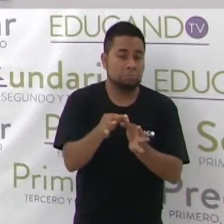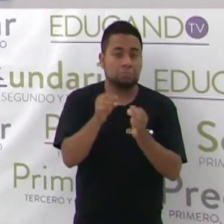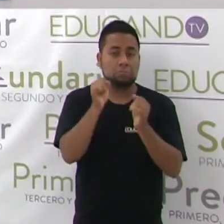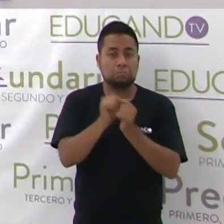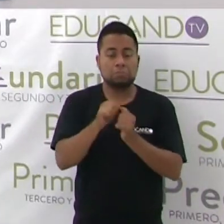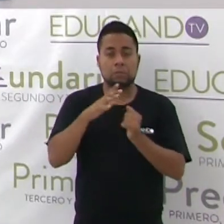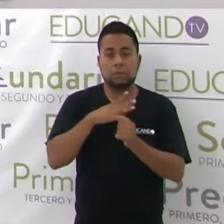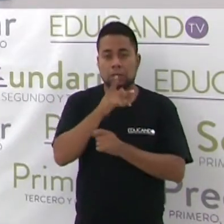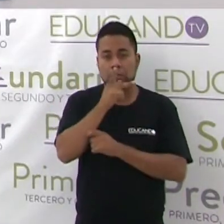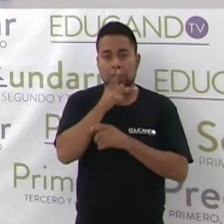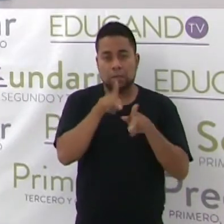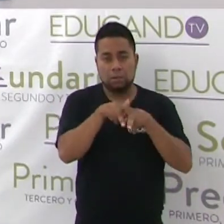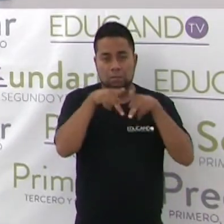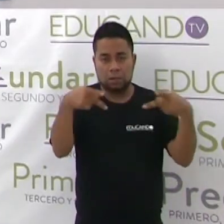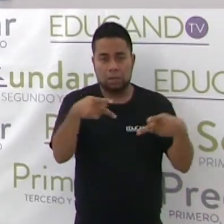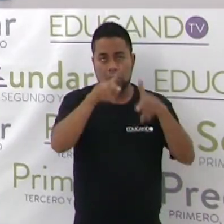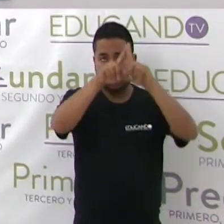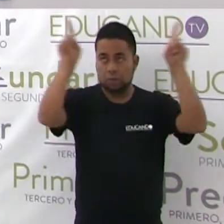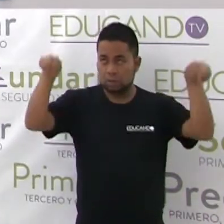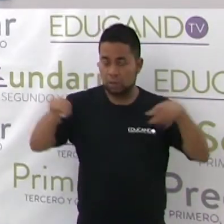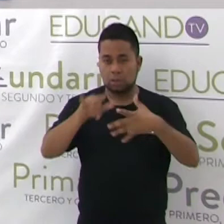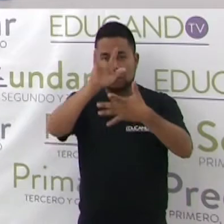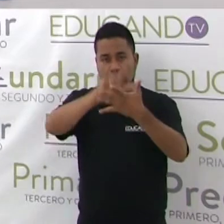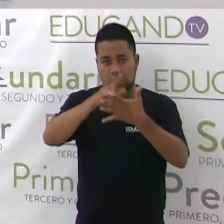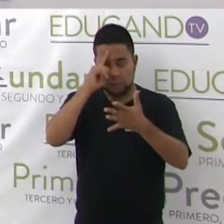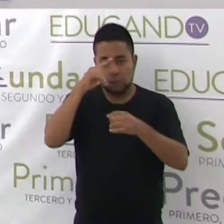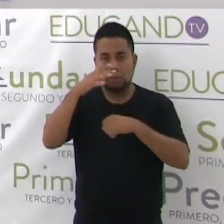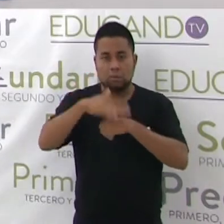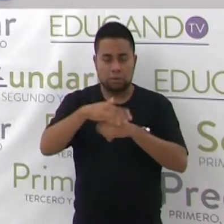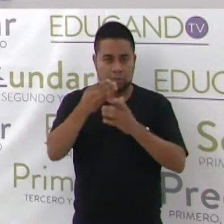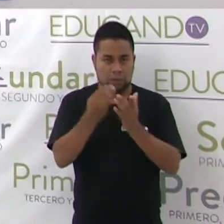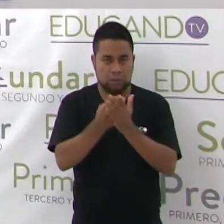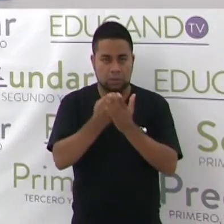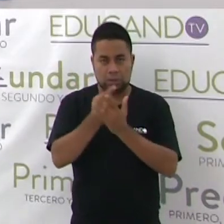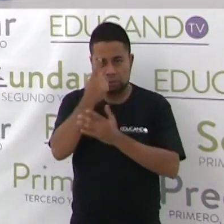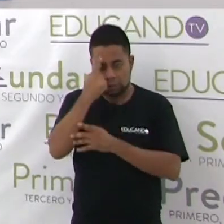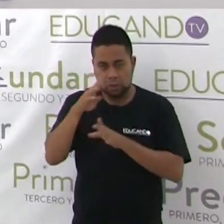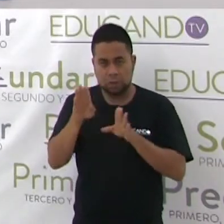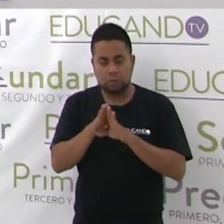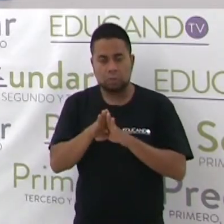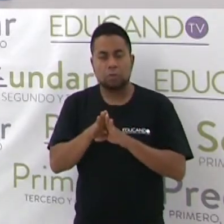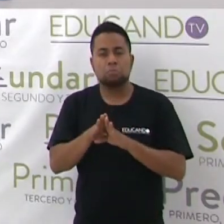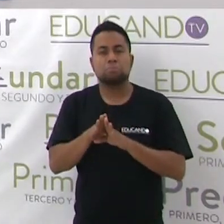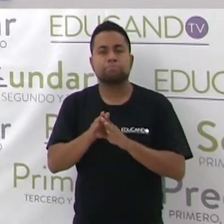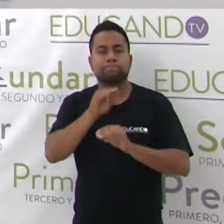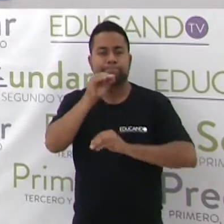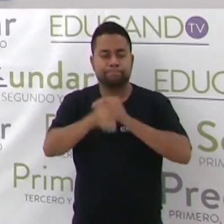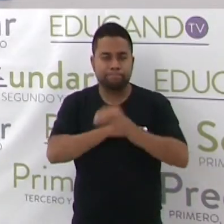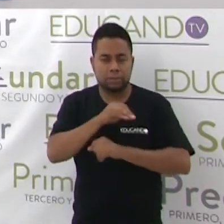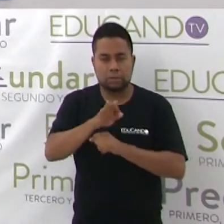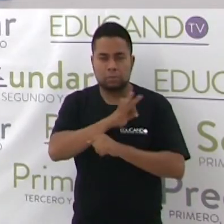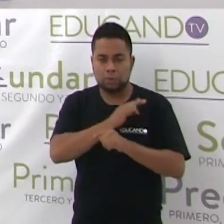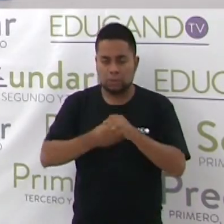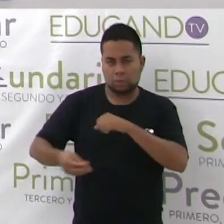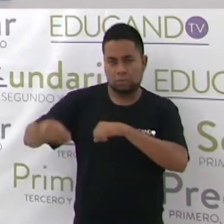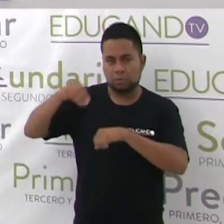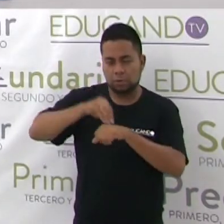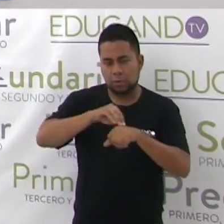un periódico mural en la siguiente sesión para que vayamos nosotros tomando en cuenta cómo podemos